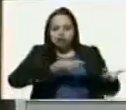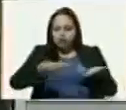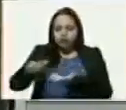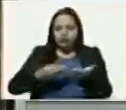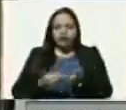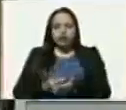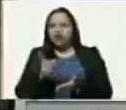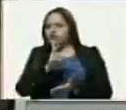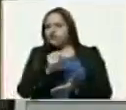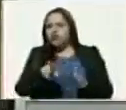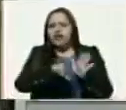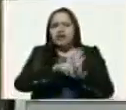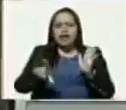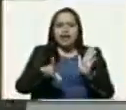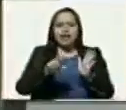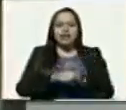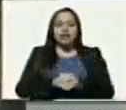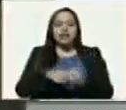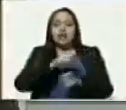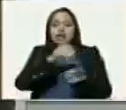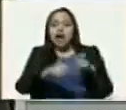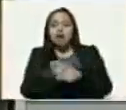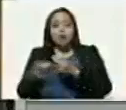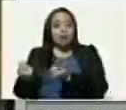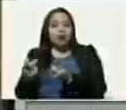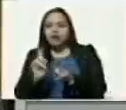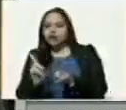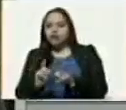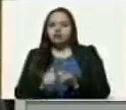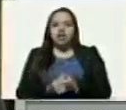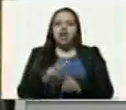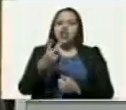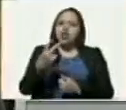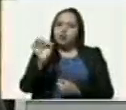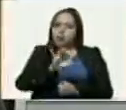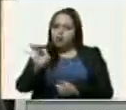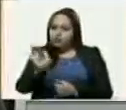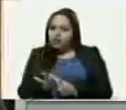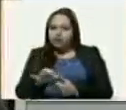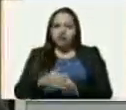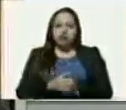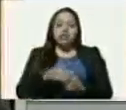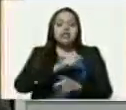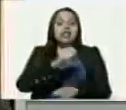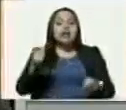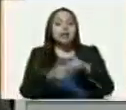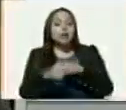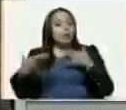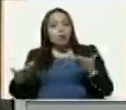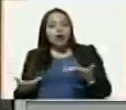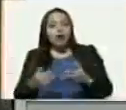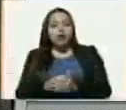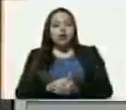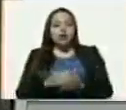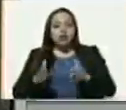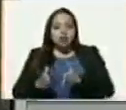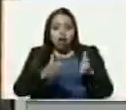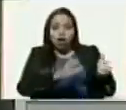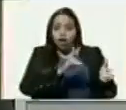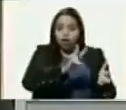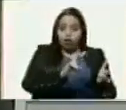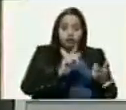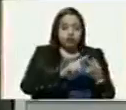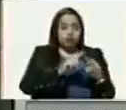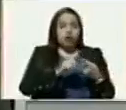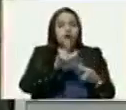momento la alícuota en bolívares, yo lo vuelvo a destacar, es 2%. Se modificó en dos vertientes: la